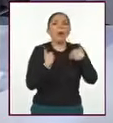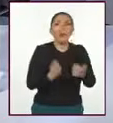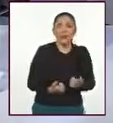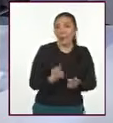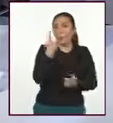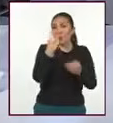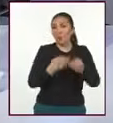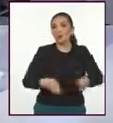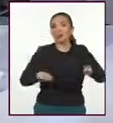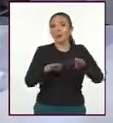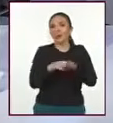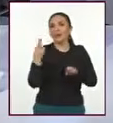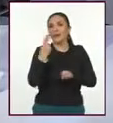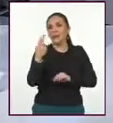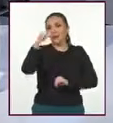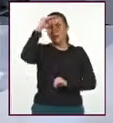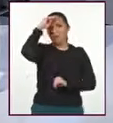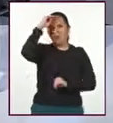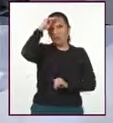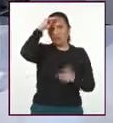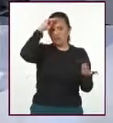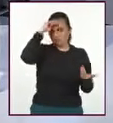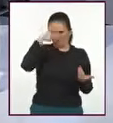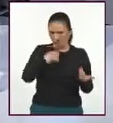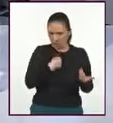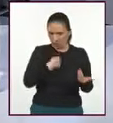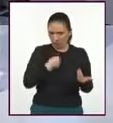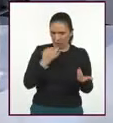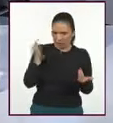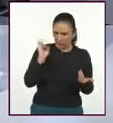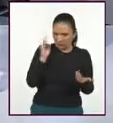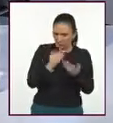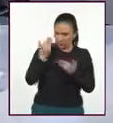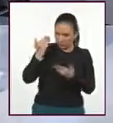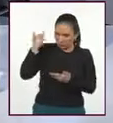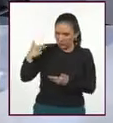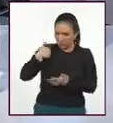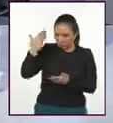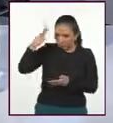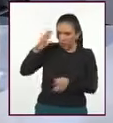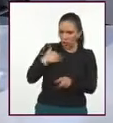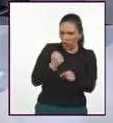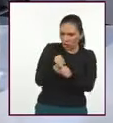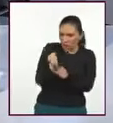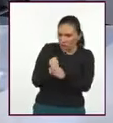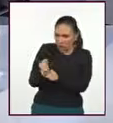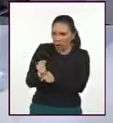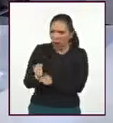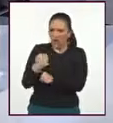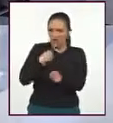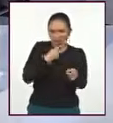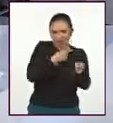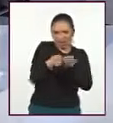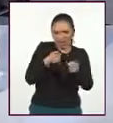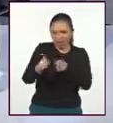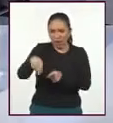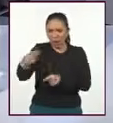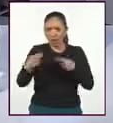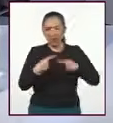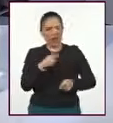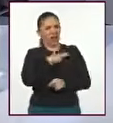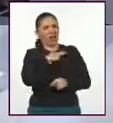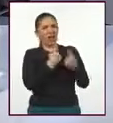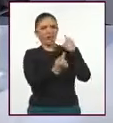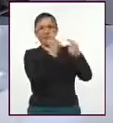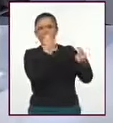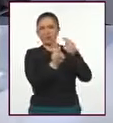pudiera ser cuestionarnos si en algún momento a lo mejor yo he agredido y lastimado a alguien más, ¿no? Pensar a lo mejor